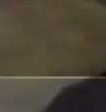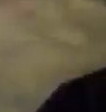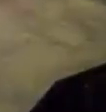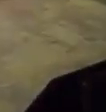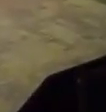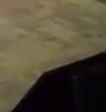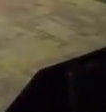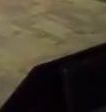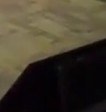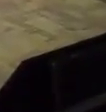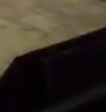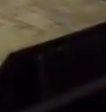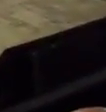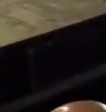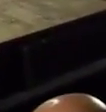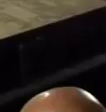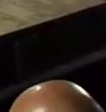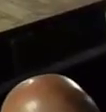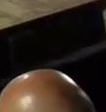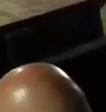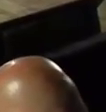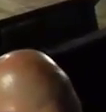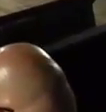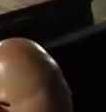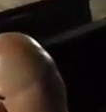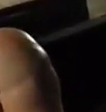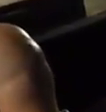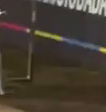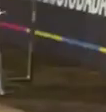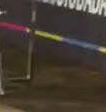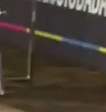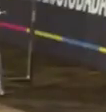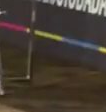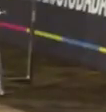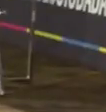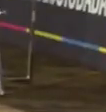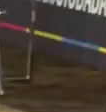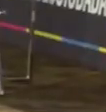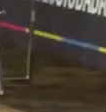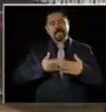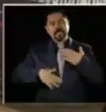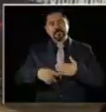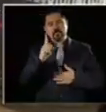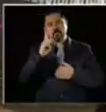licenciado, por favor. Okay. Hermosillo está cansado de la inseguridad.